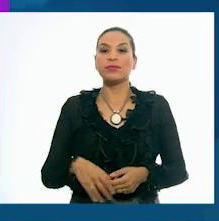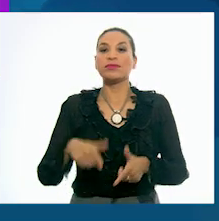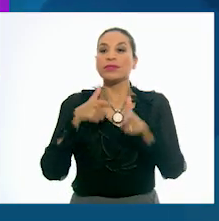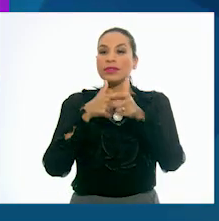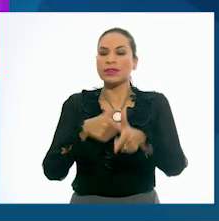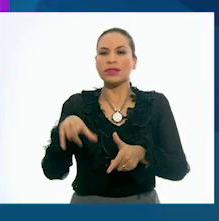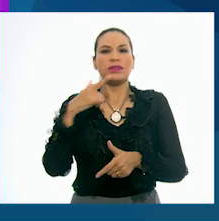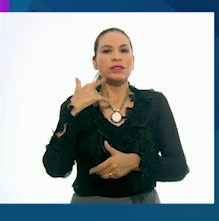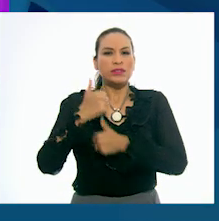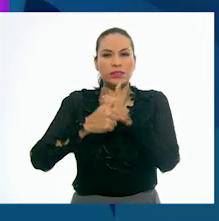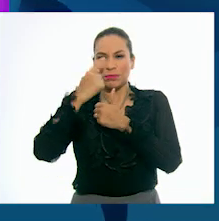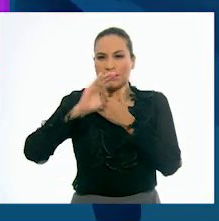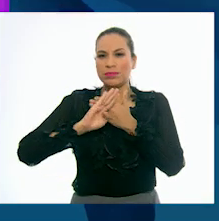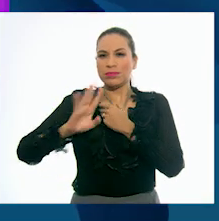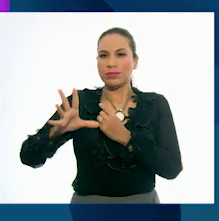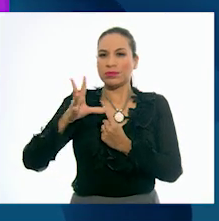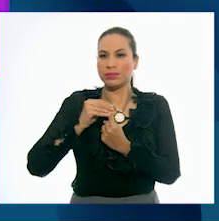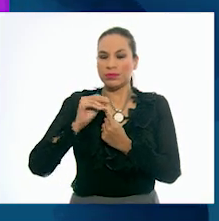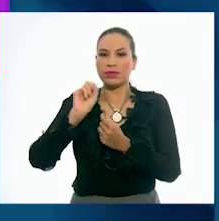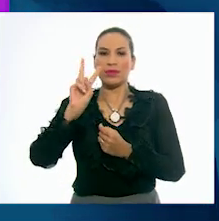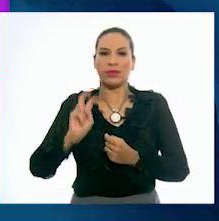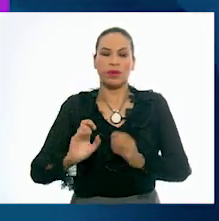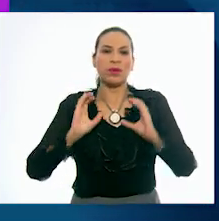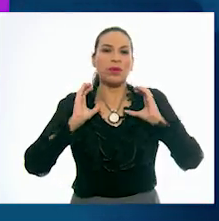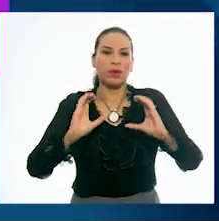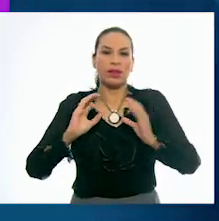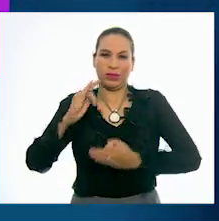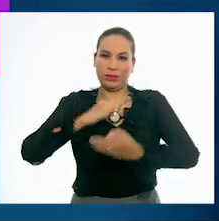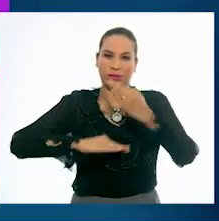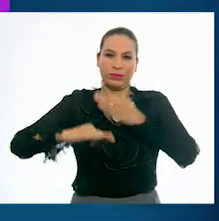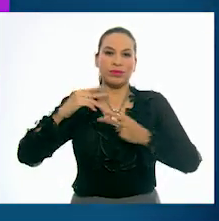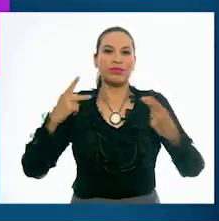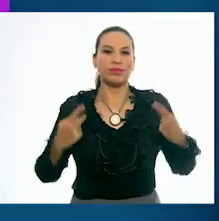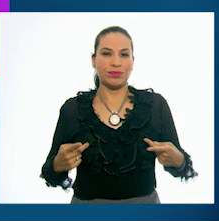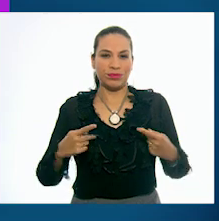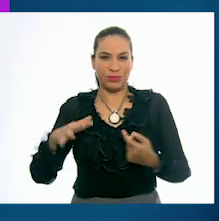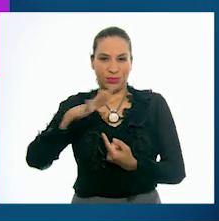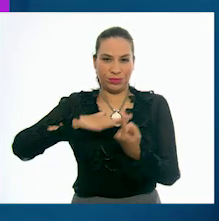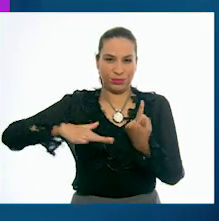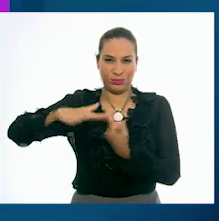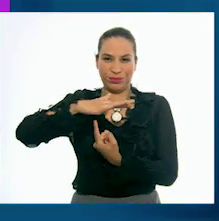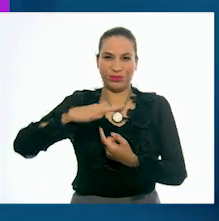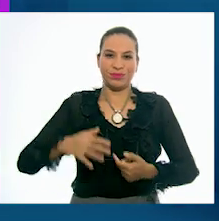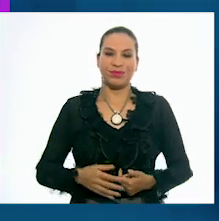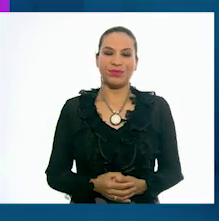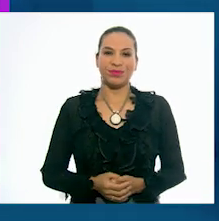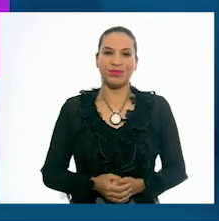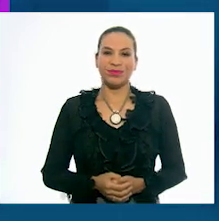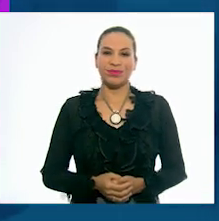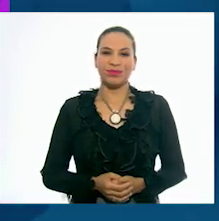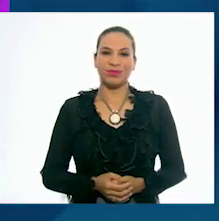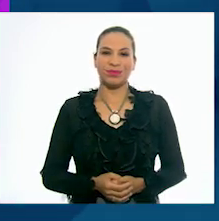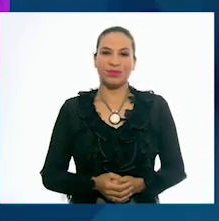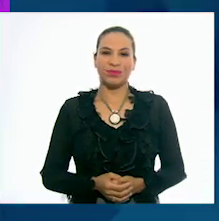Sigamos luchando juntos contra este virus, cuidándonos los unos a los otros.